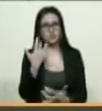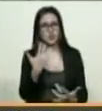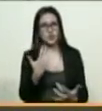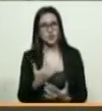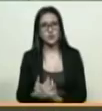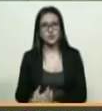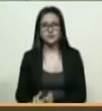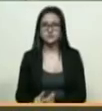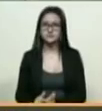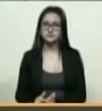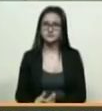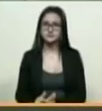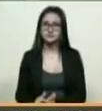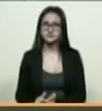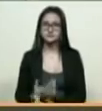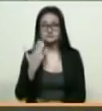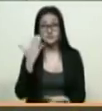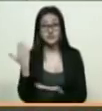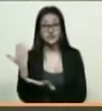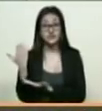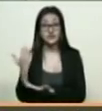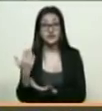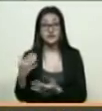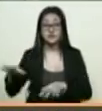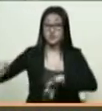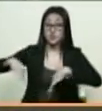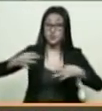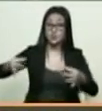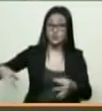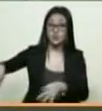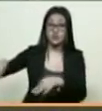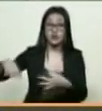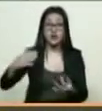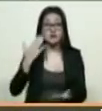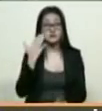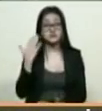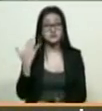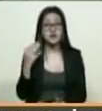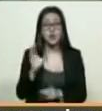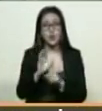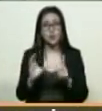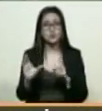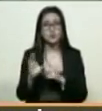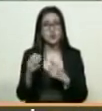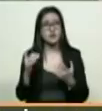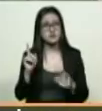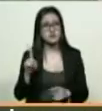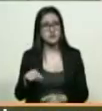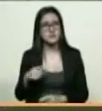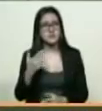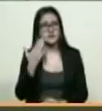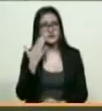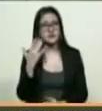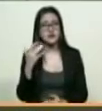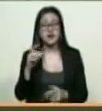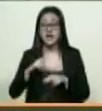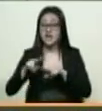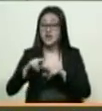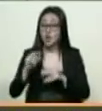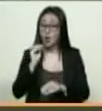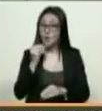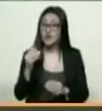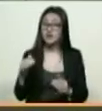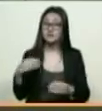este estado. También tuvimos las danzas azucenas, que también forman parte de esa camada, de esa muchachada que viene creciendo.